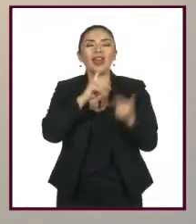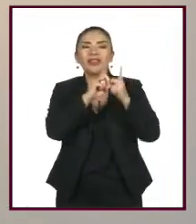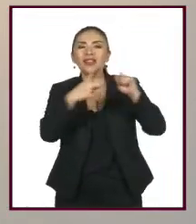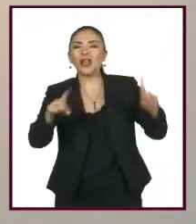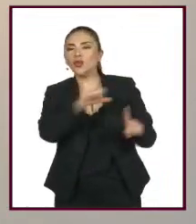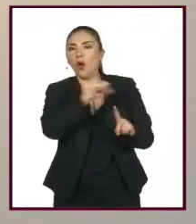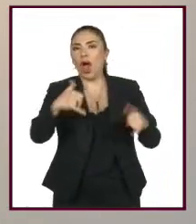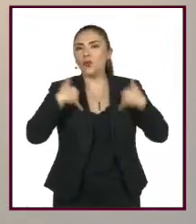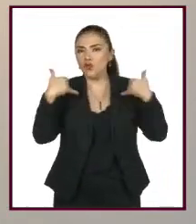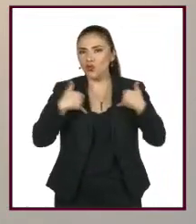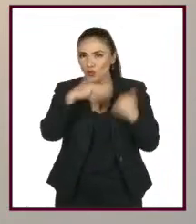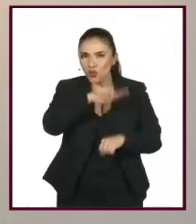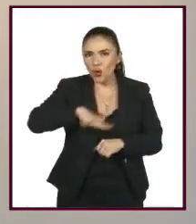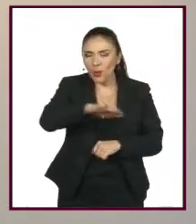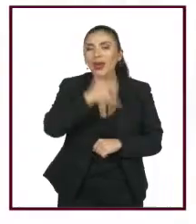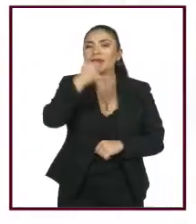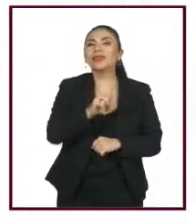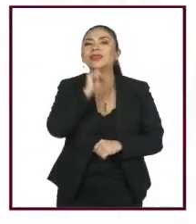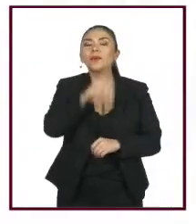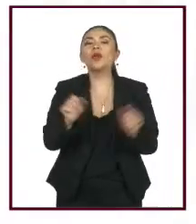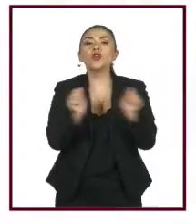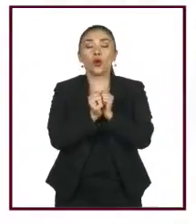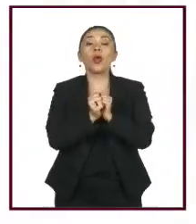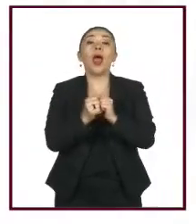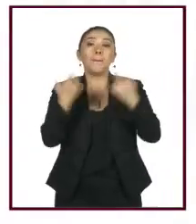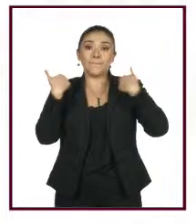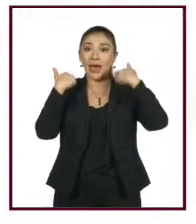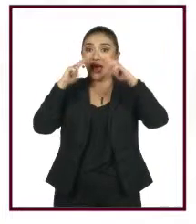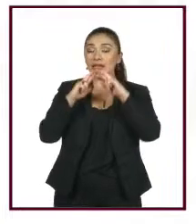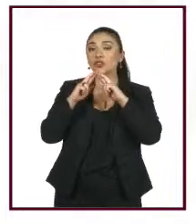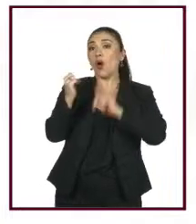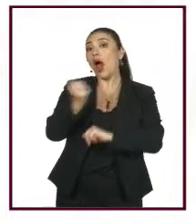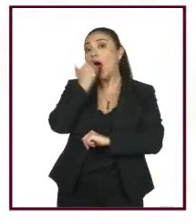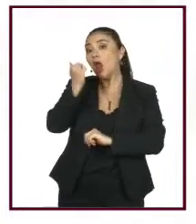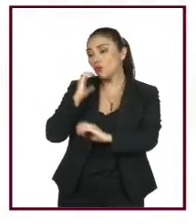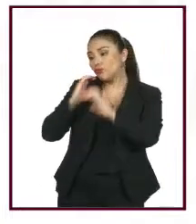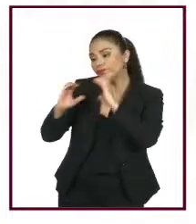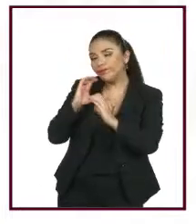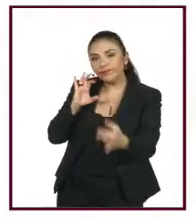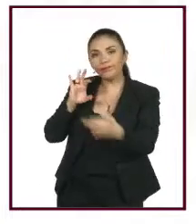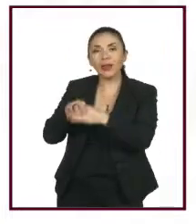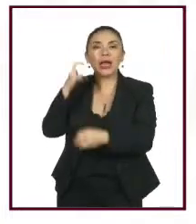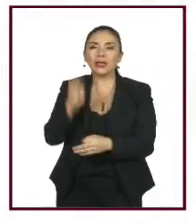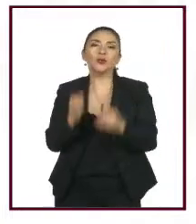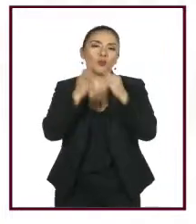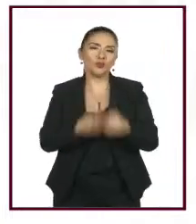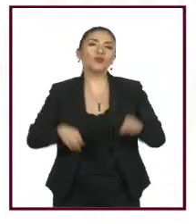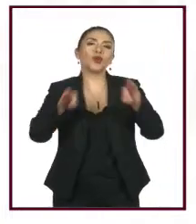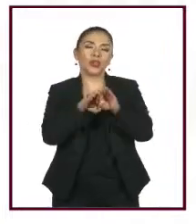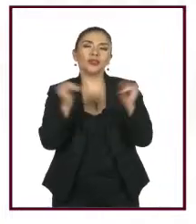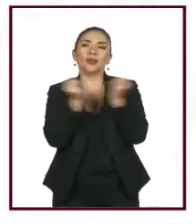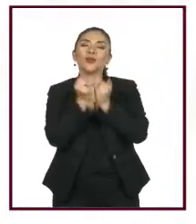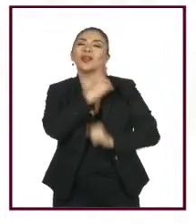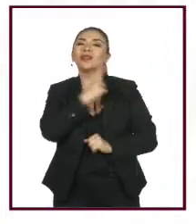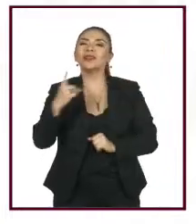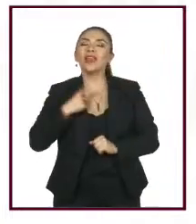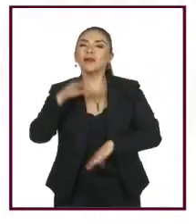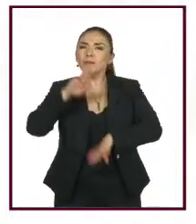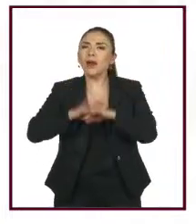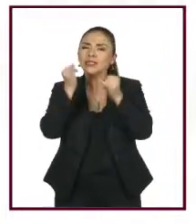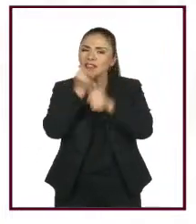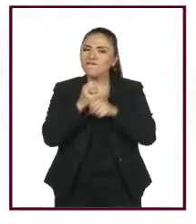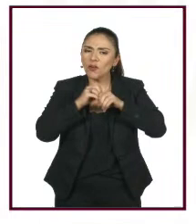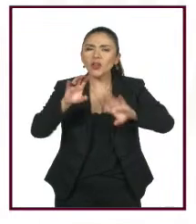las adolescentes. Y también la relación del docente y el alumno es muy importante. Como les mencionaba, la información tiene que ser